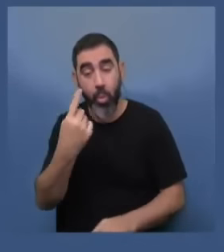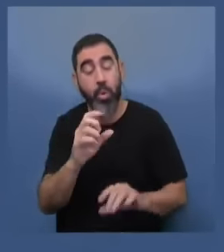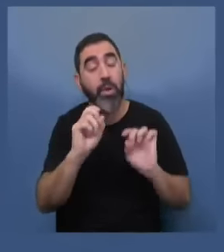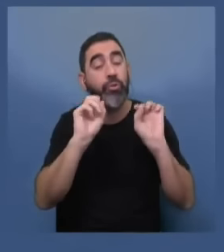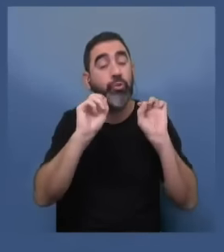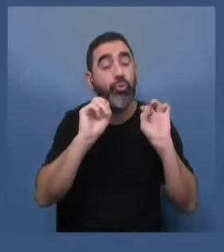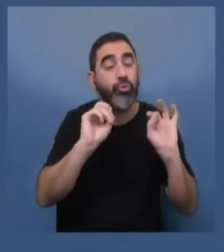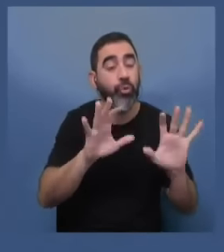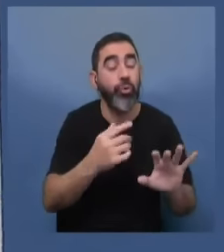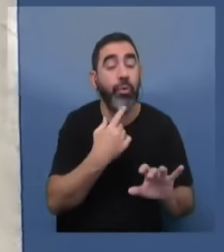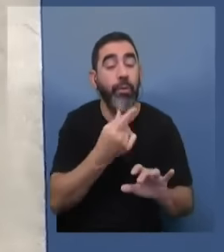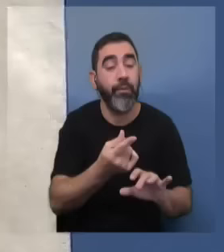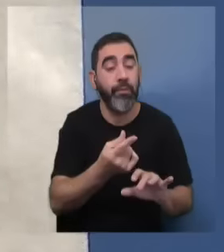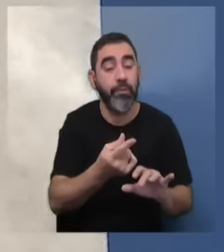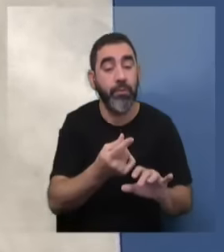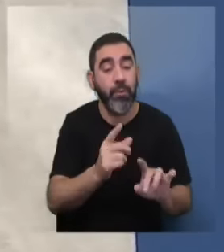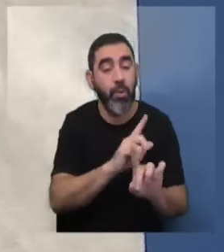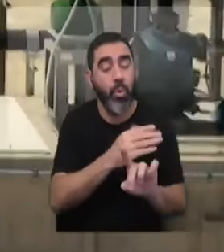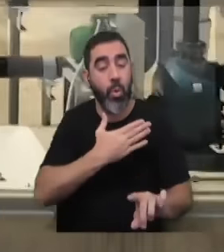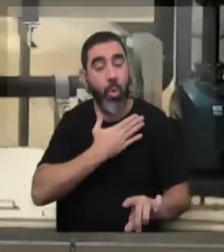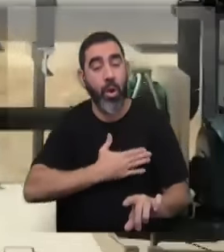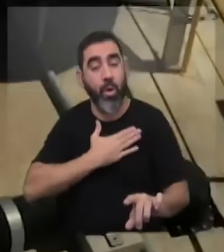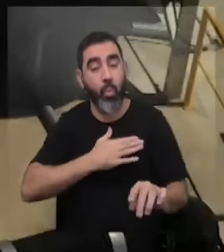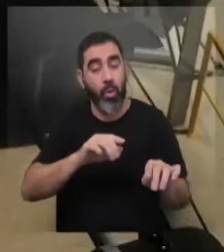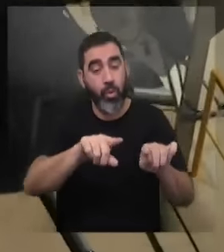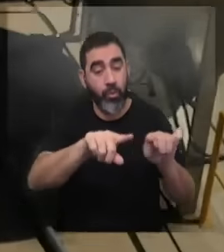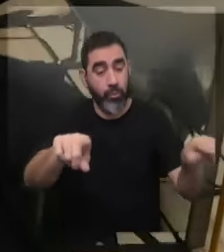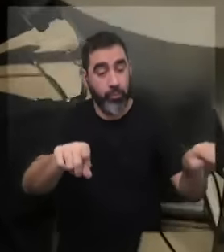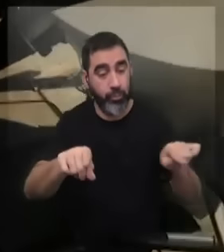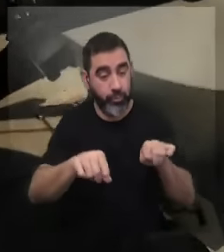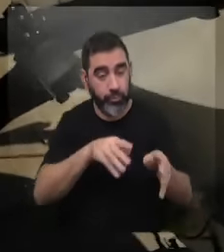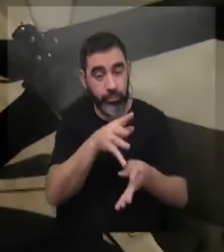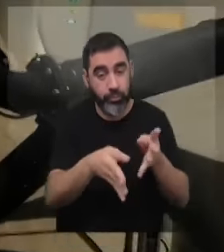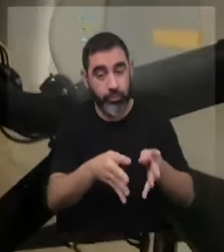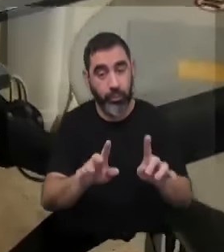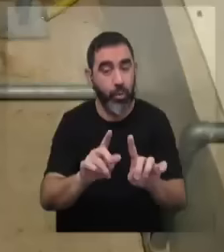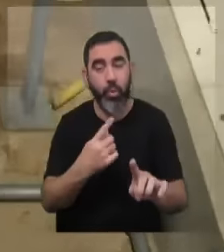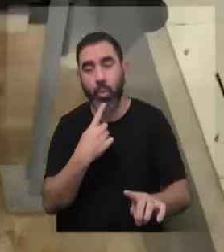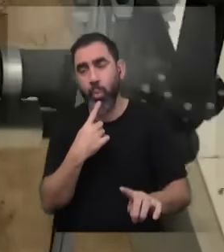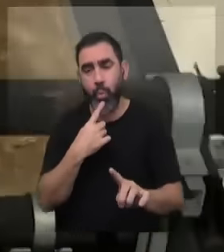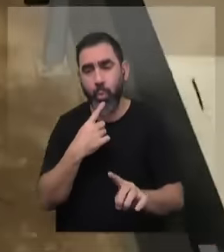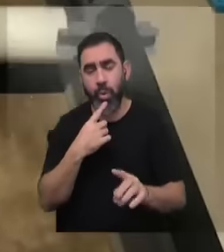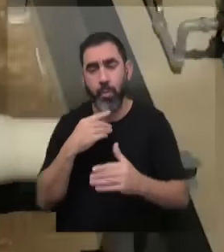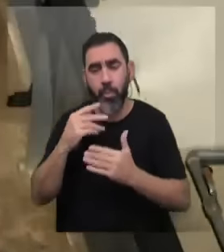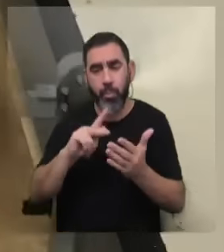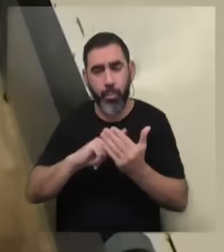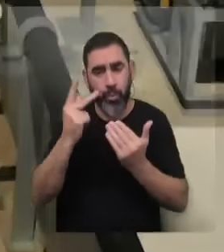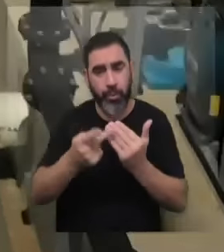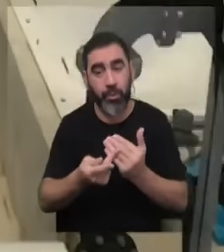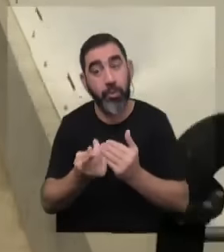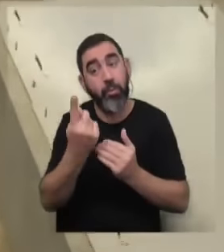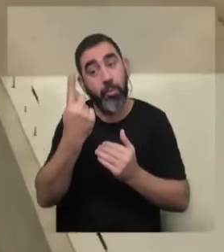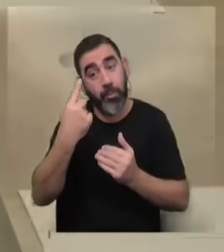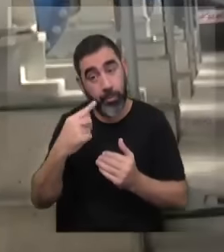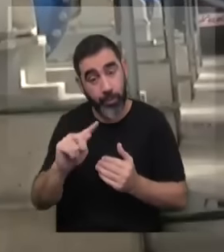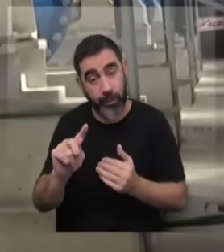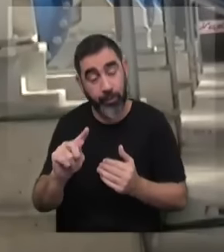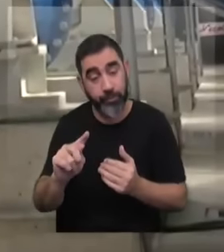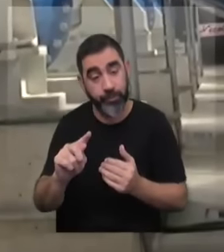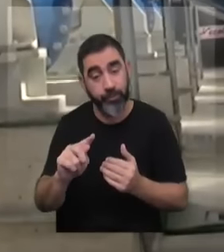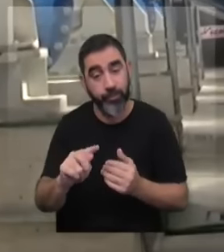Ellos están en desacuerdo con el polder y no cuestionan digamos el proyecto Neptuno pero naturalmente